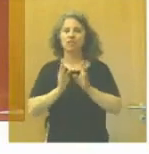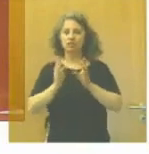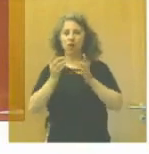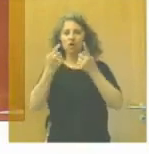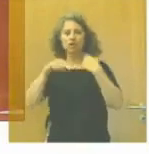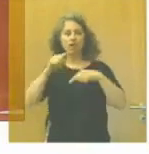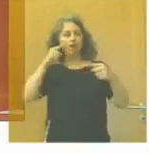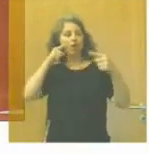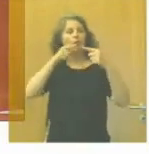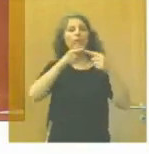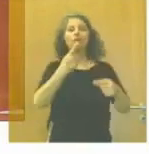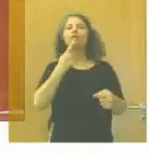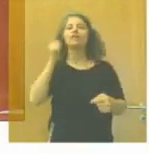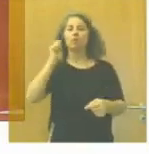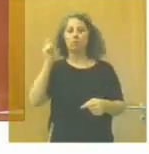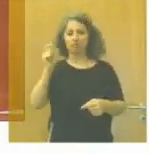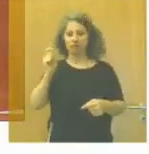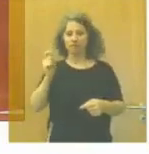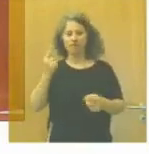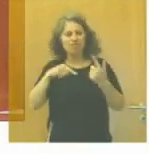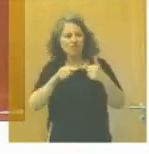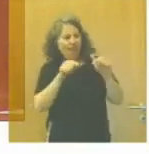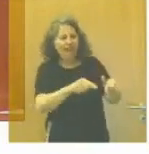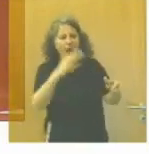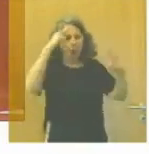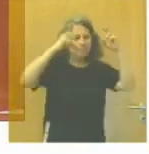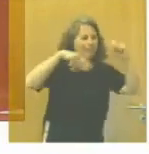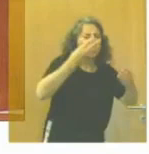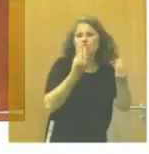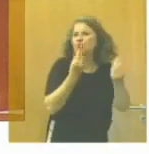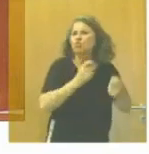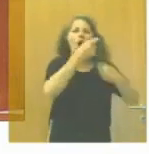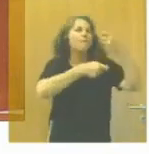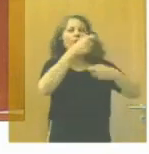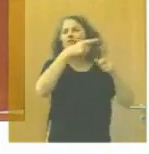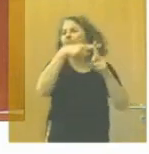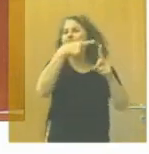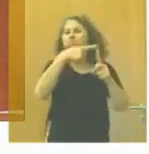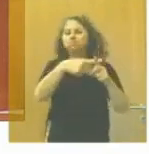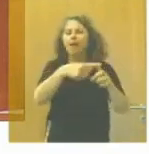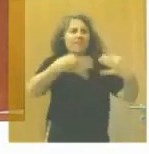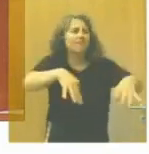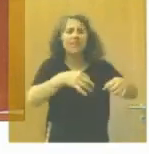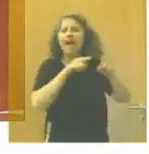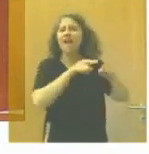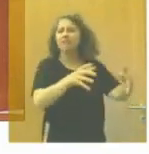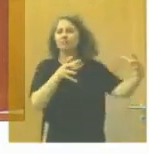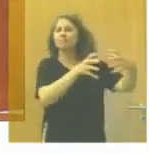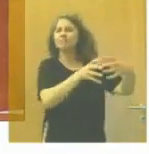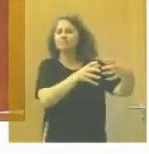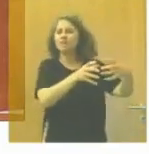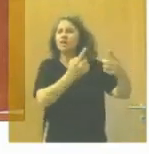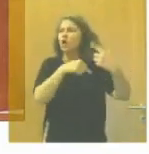abordajes desde la política pública. Allí encontramos una riqueza de aporte y una interpelación a las